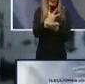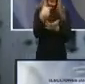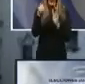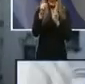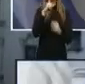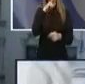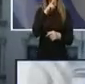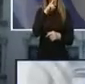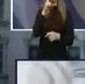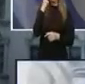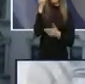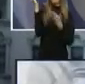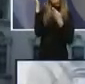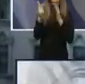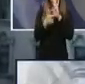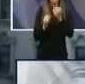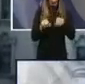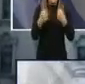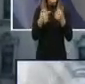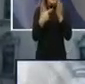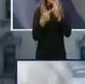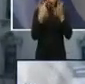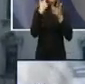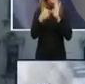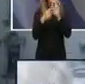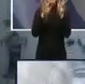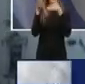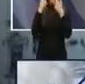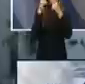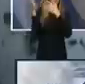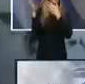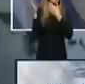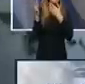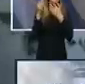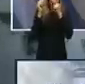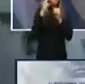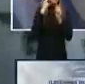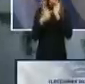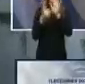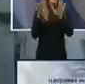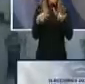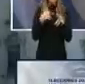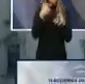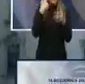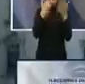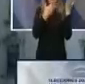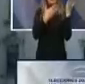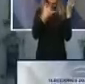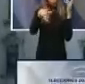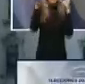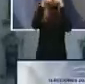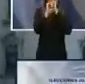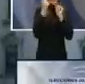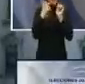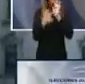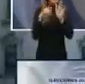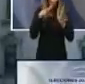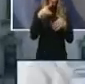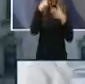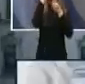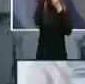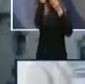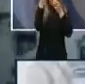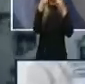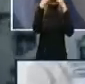entonces, adelante con lo que se está apreciando, que ya empezamos a ver en imágenes. Muy buenas noches, Carla, y gracias por esta transmisión en vivo y